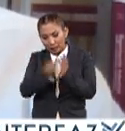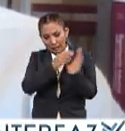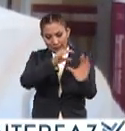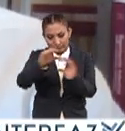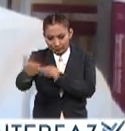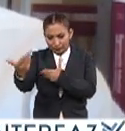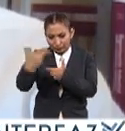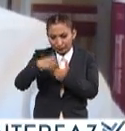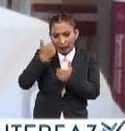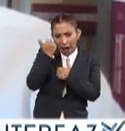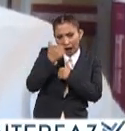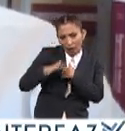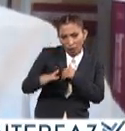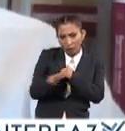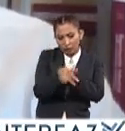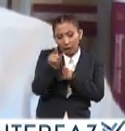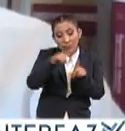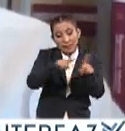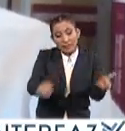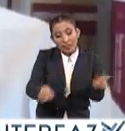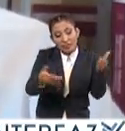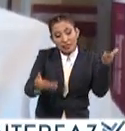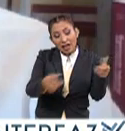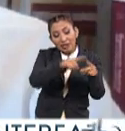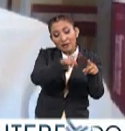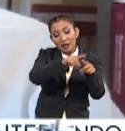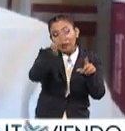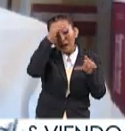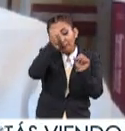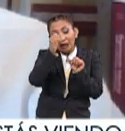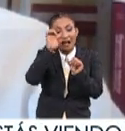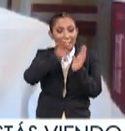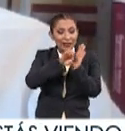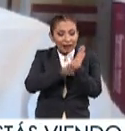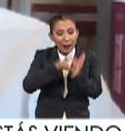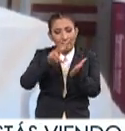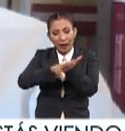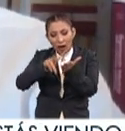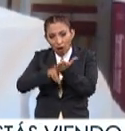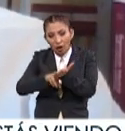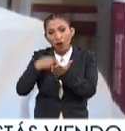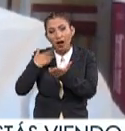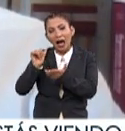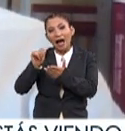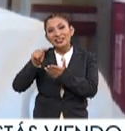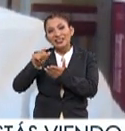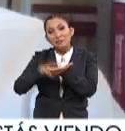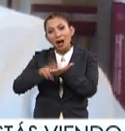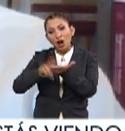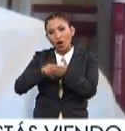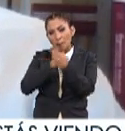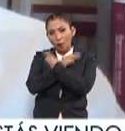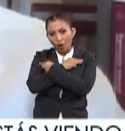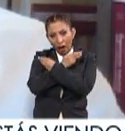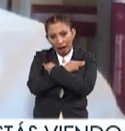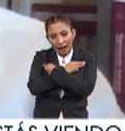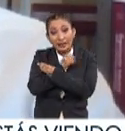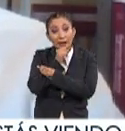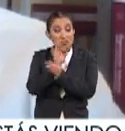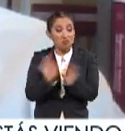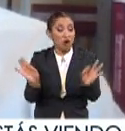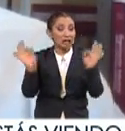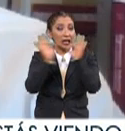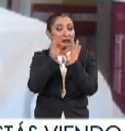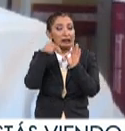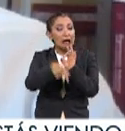a nuestros estudiantes la diferencia entre los diferentes conceptos entre ética, valores, antivalores, moral, y también muy